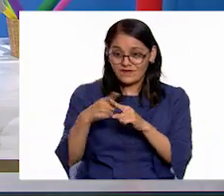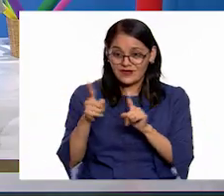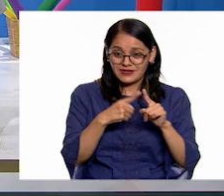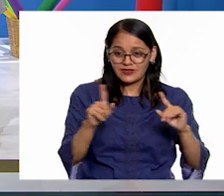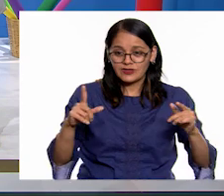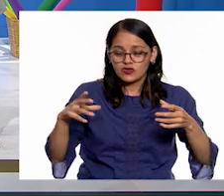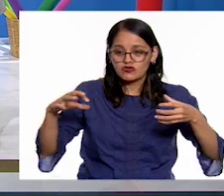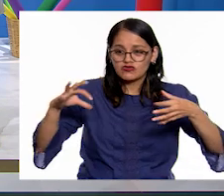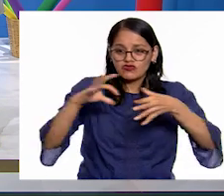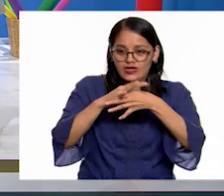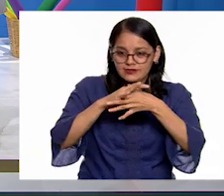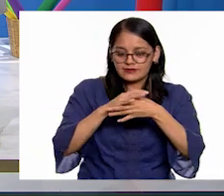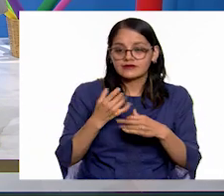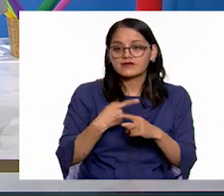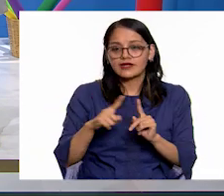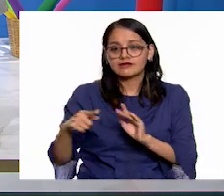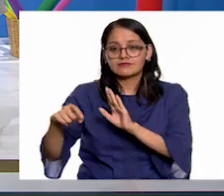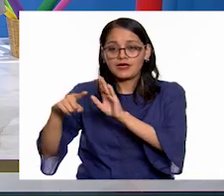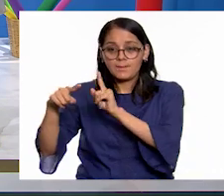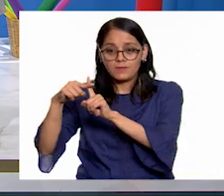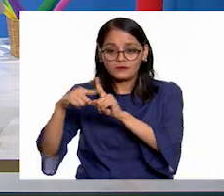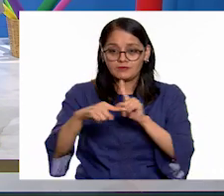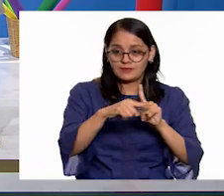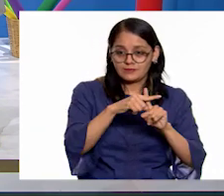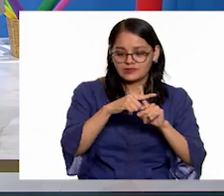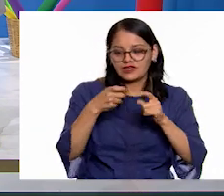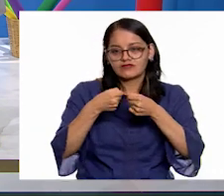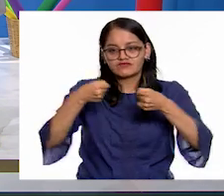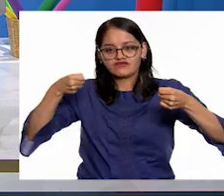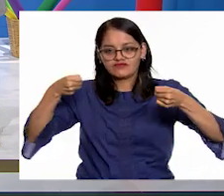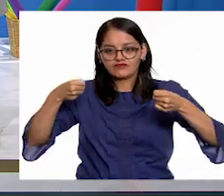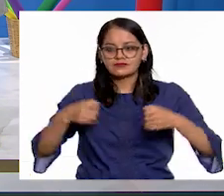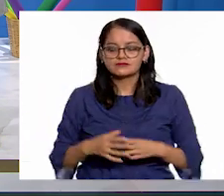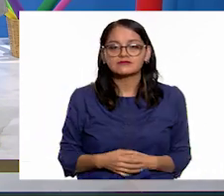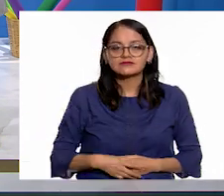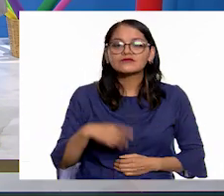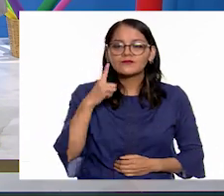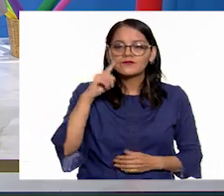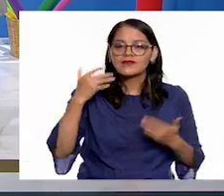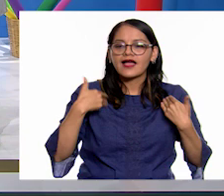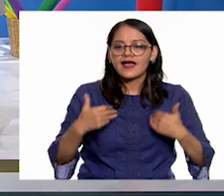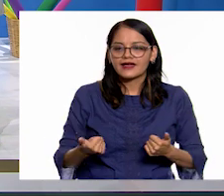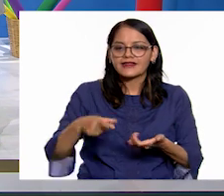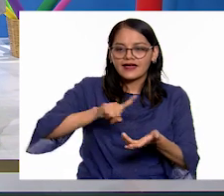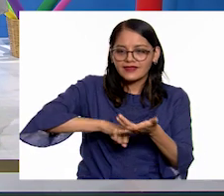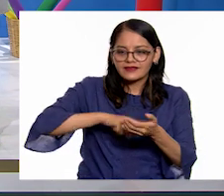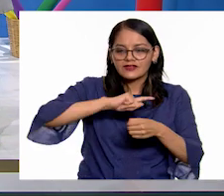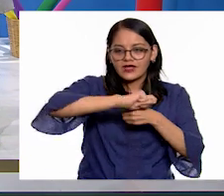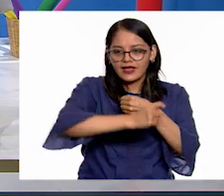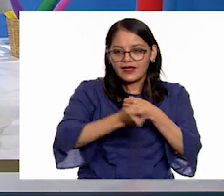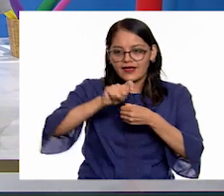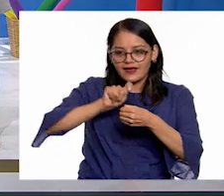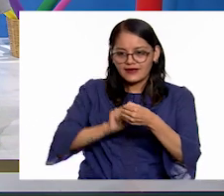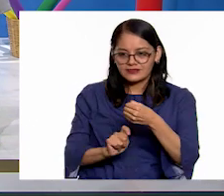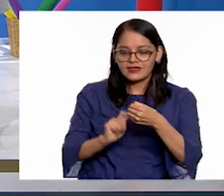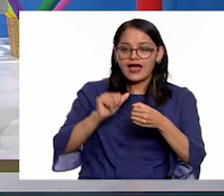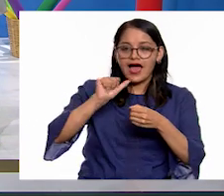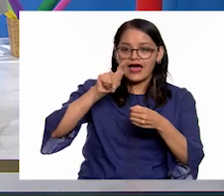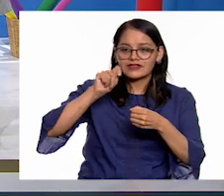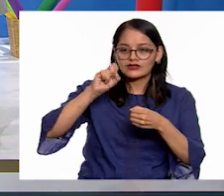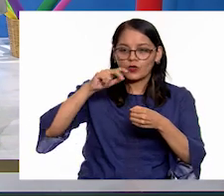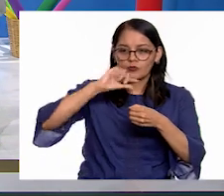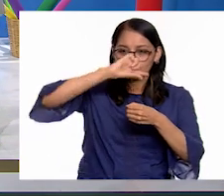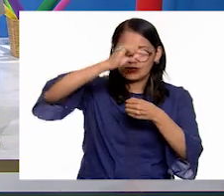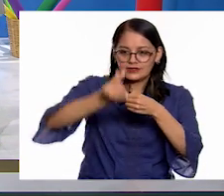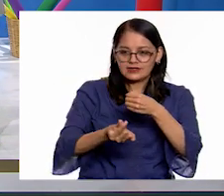más claro que la electricidad es una forma de energía que se manifiesta con el movimiento de los electrones de la capa externa de los átomos que